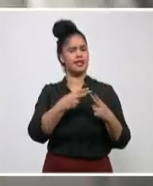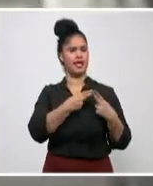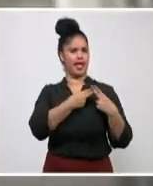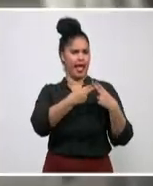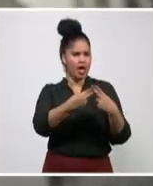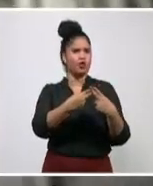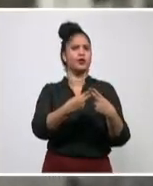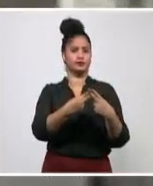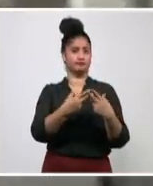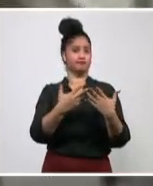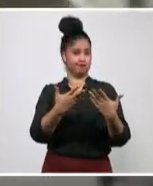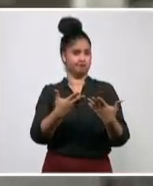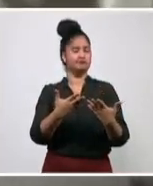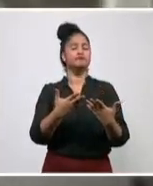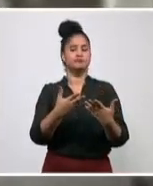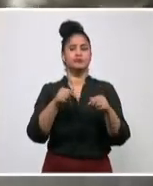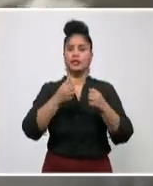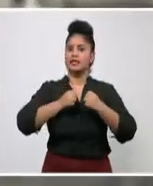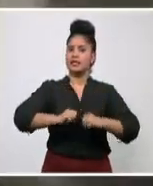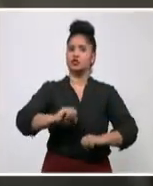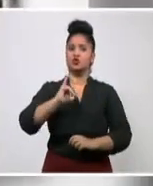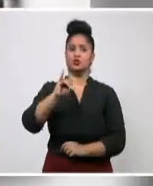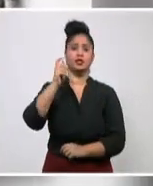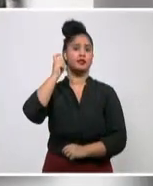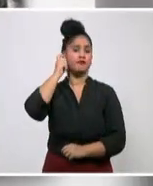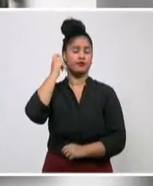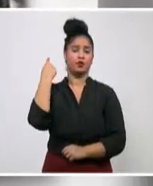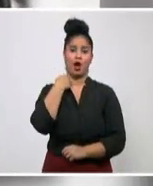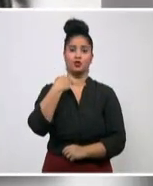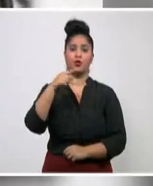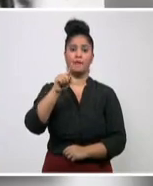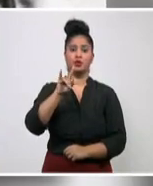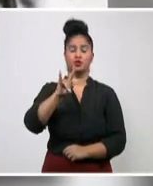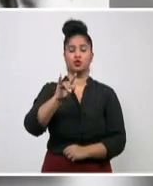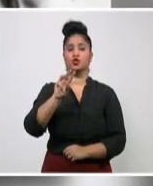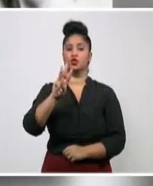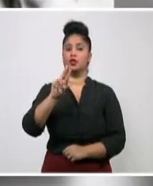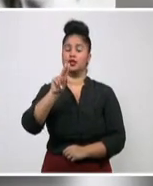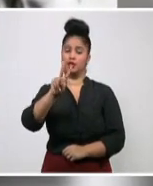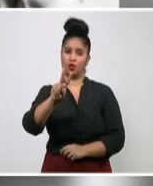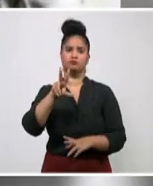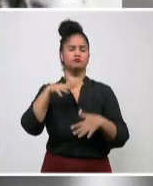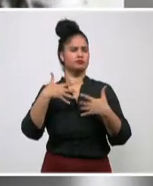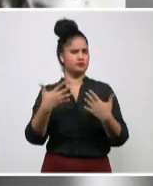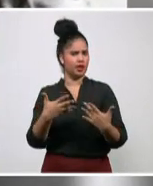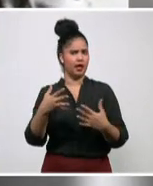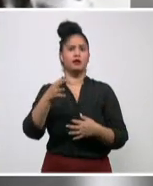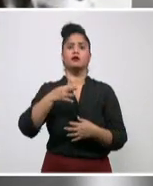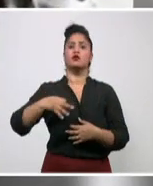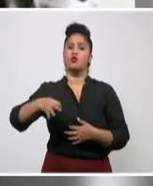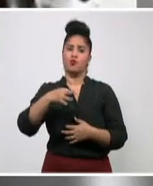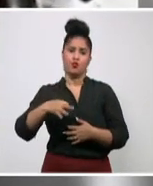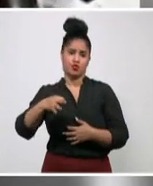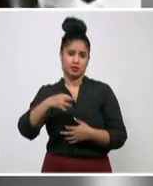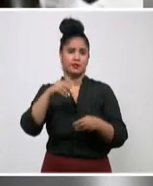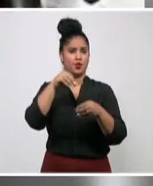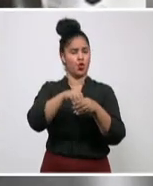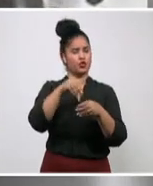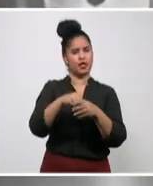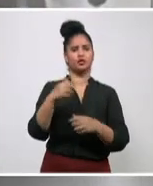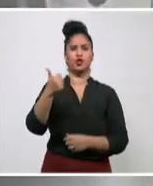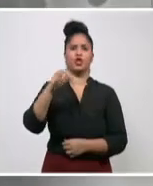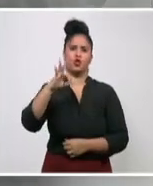líder guerrillero nació el 6 de febrero de 1932 en la barriada habanera de Lauton. Camilo cursó estudios en la Academia Nacional de